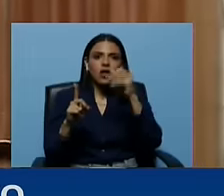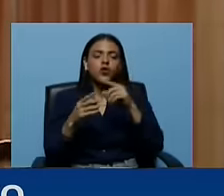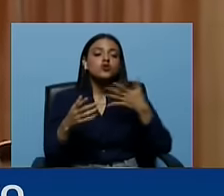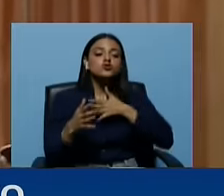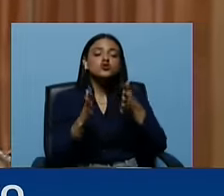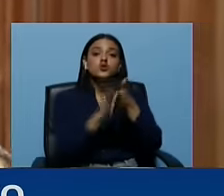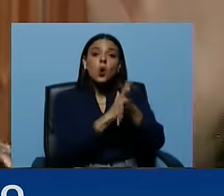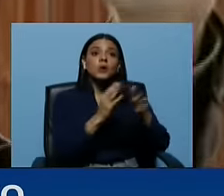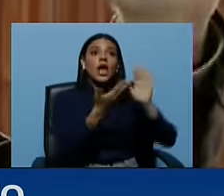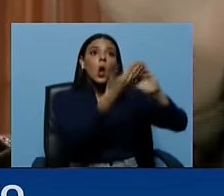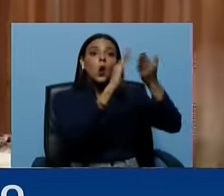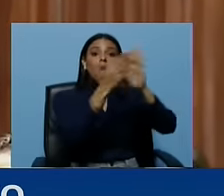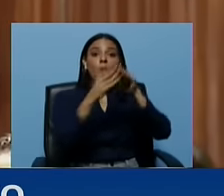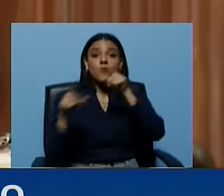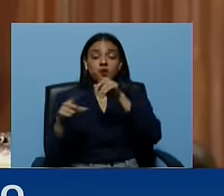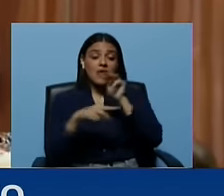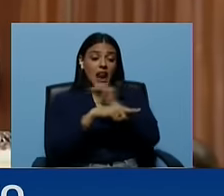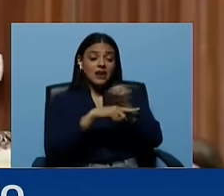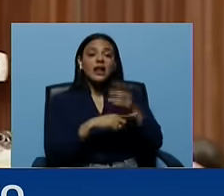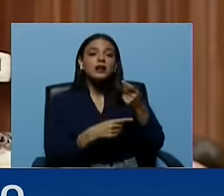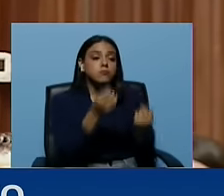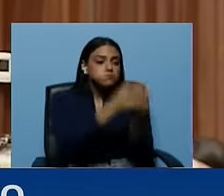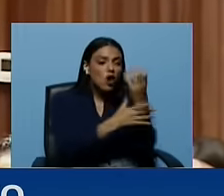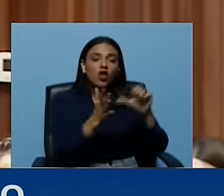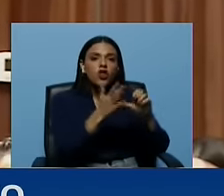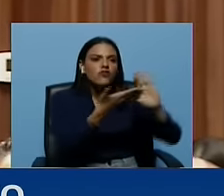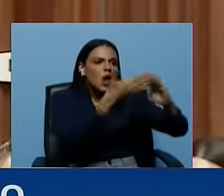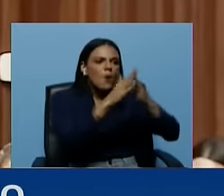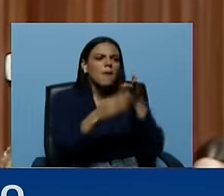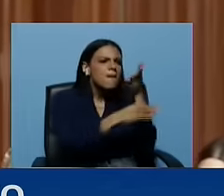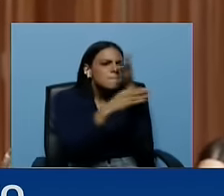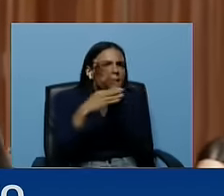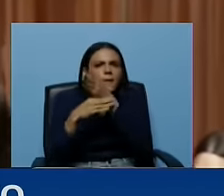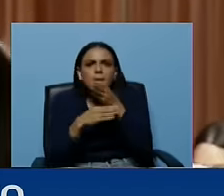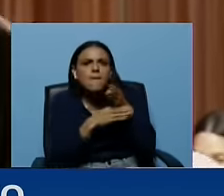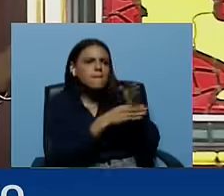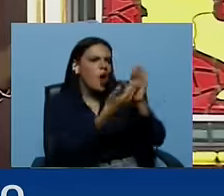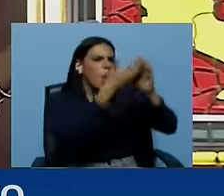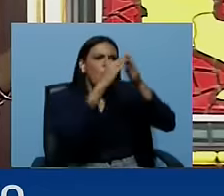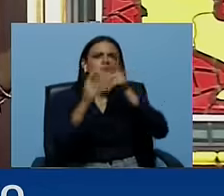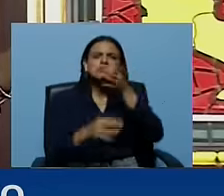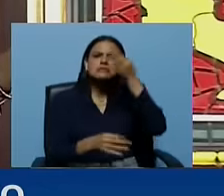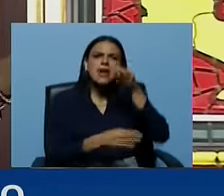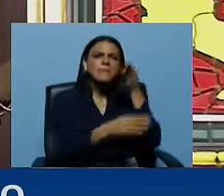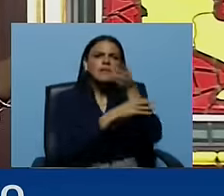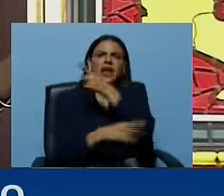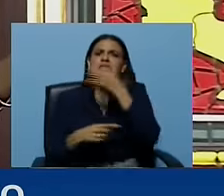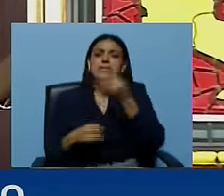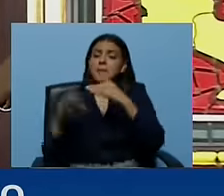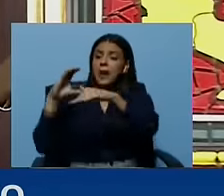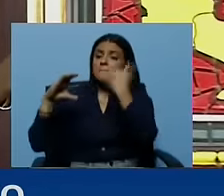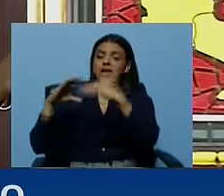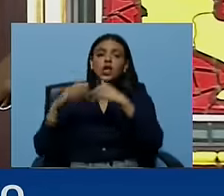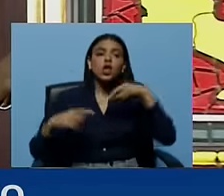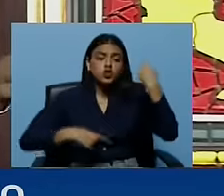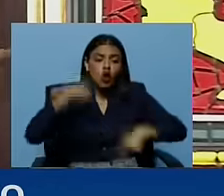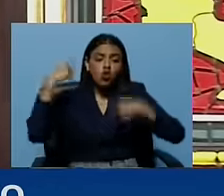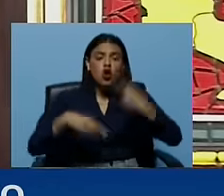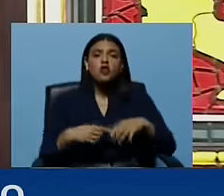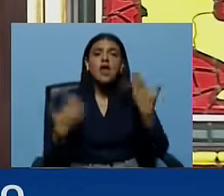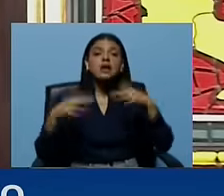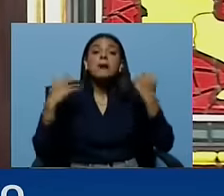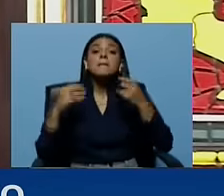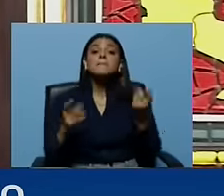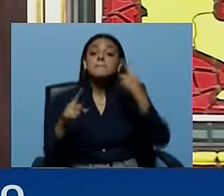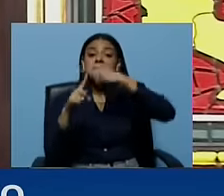sí es un ministro comunero. Se la pasa en eso. Ese me manda 10 documentos diarios